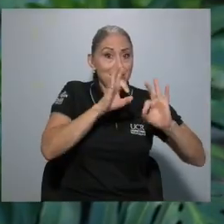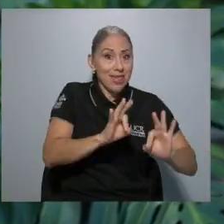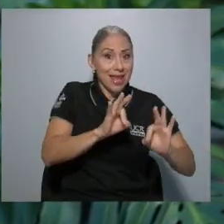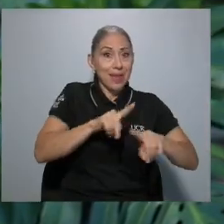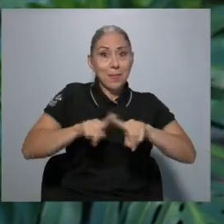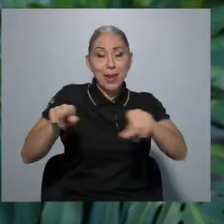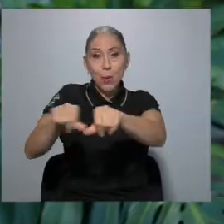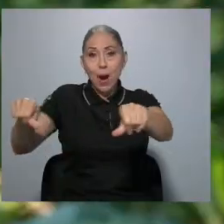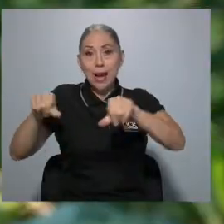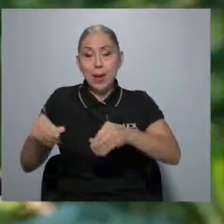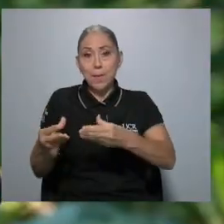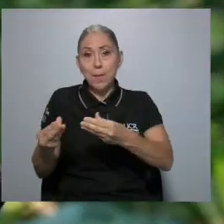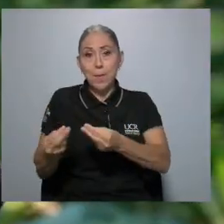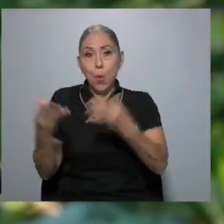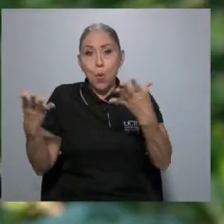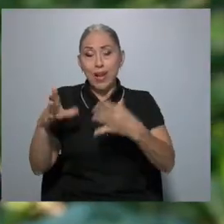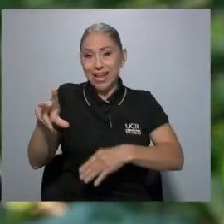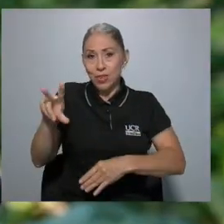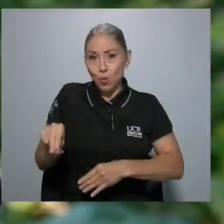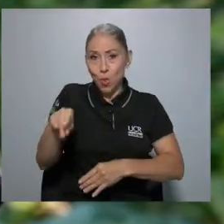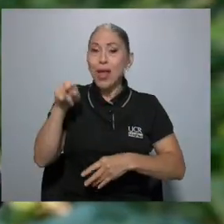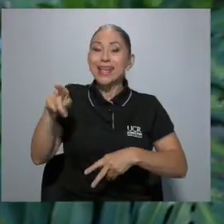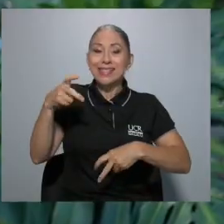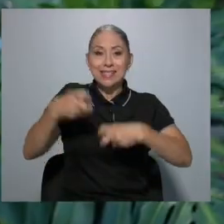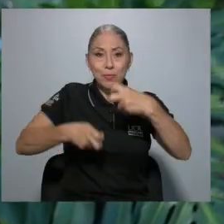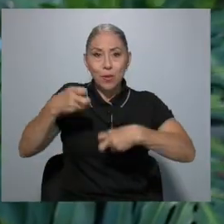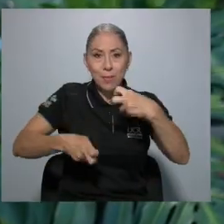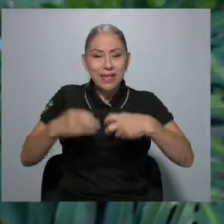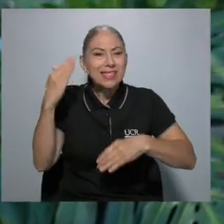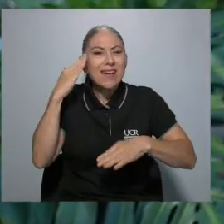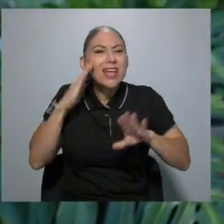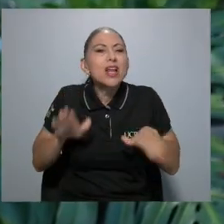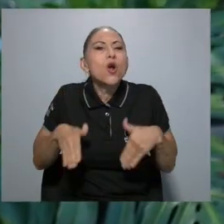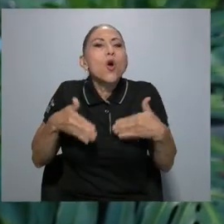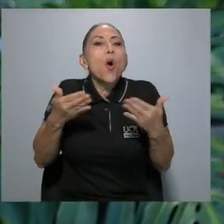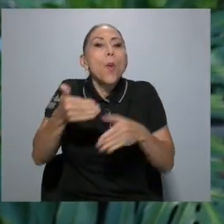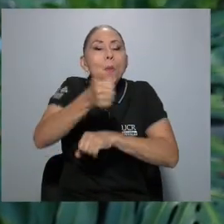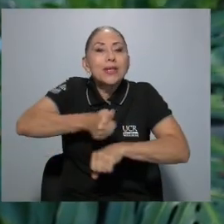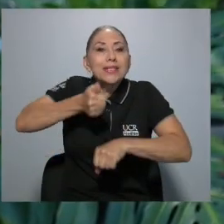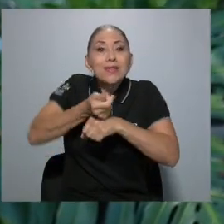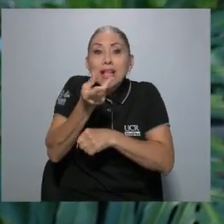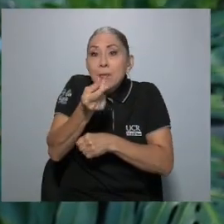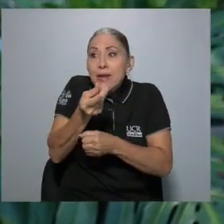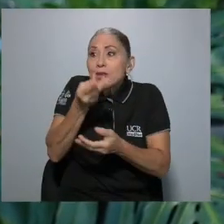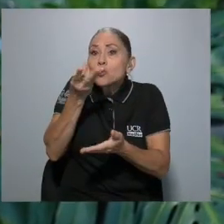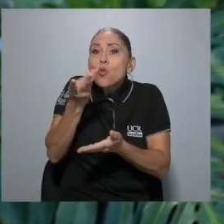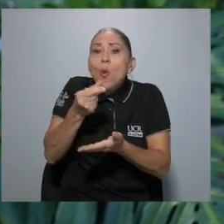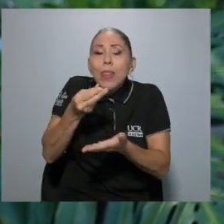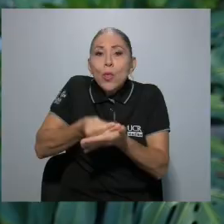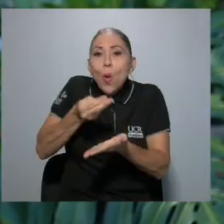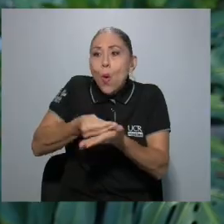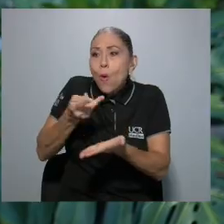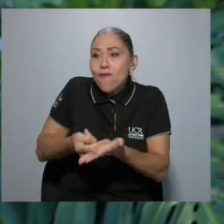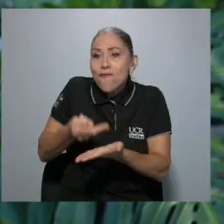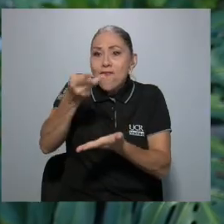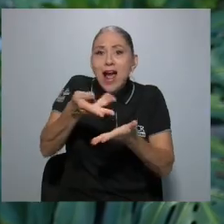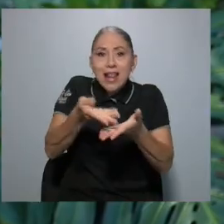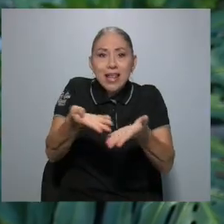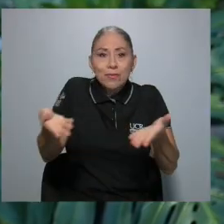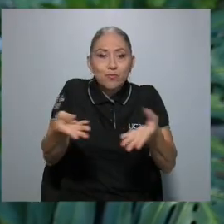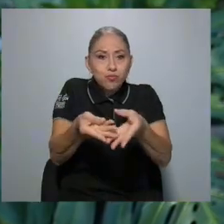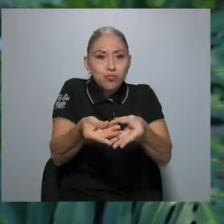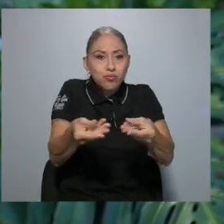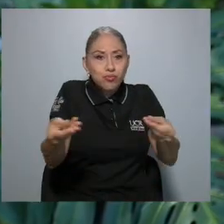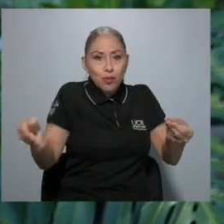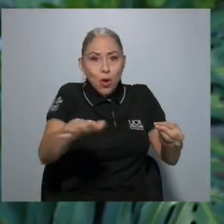sector público no, y ese es el problema. Conocer cómo se forman los precios de los bienes inmuebles y del suelo